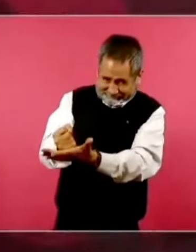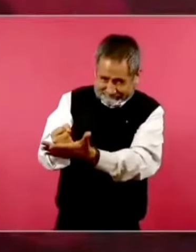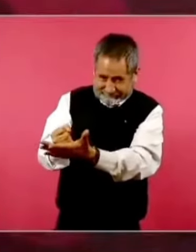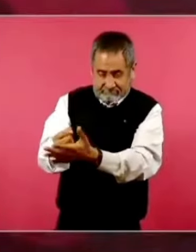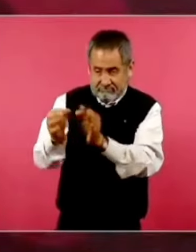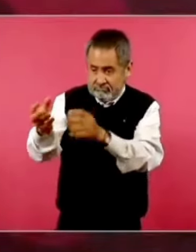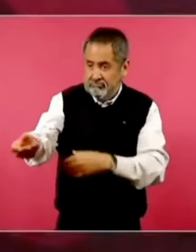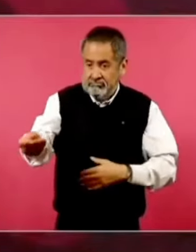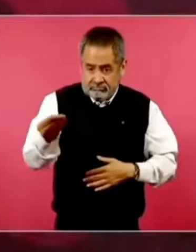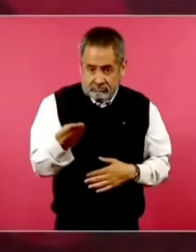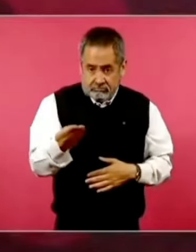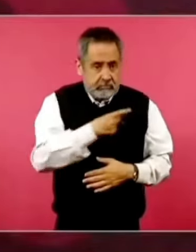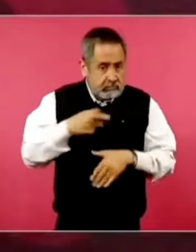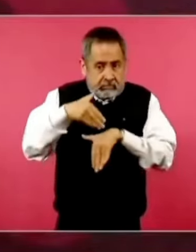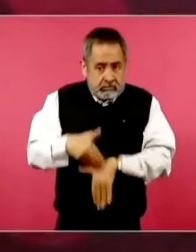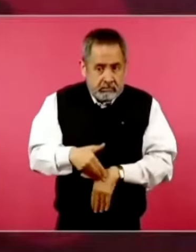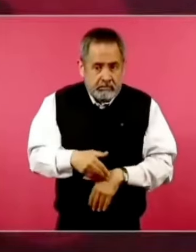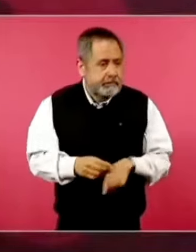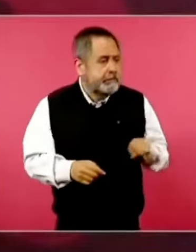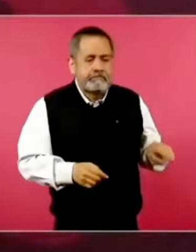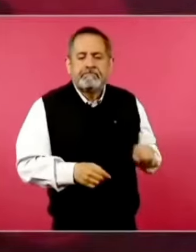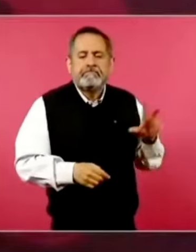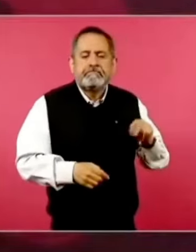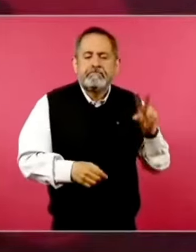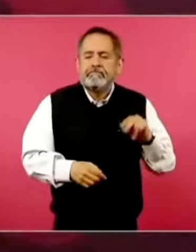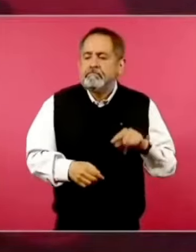senadores Entonces cómo